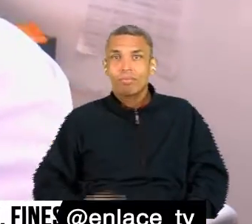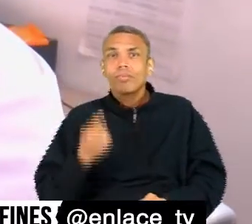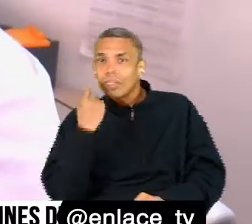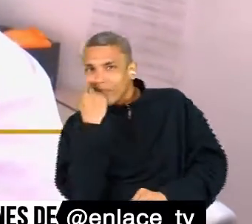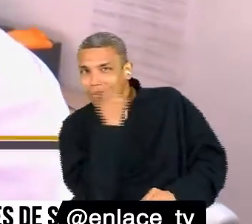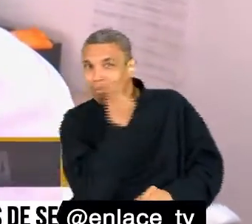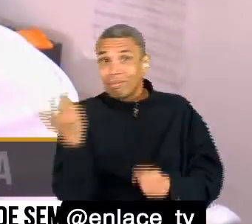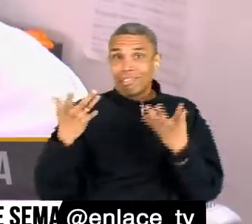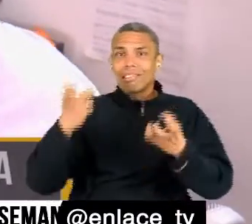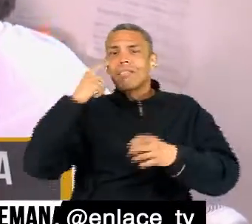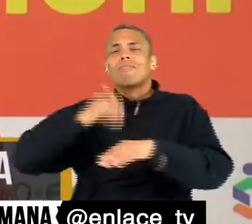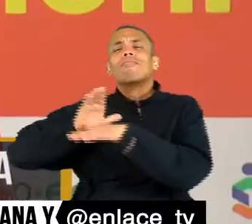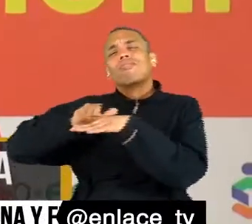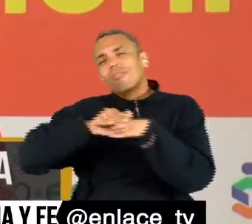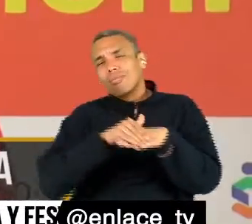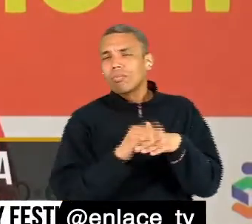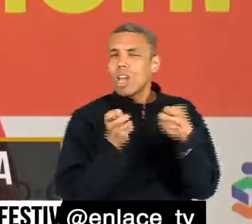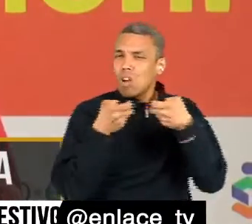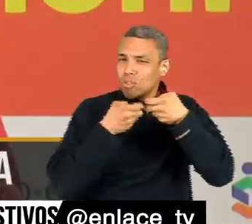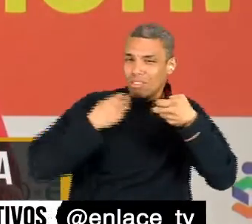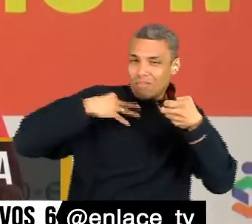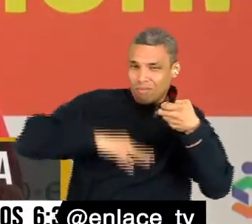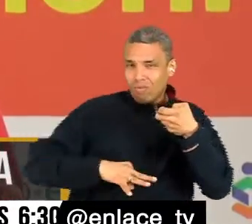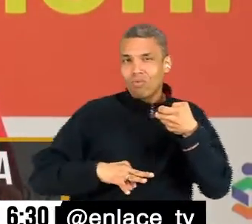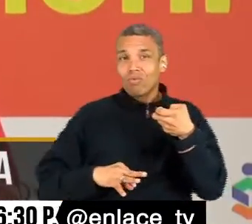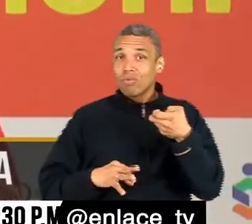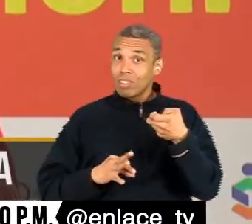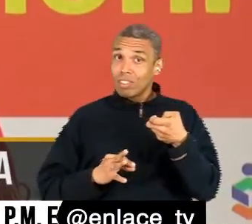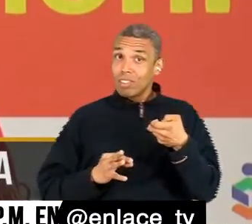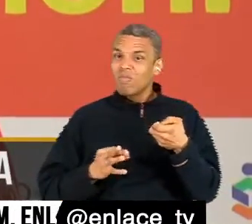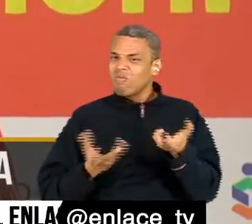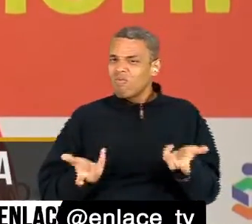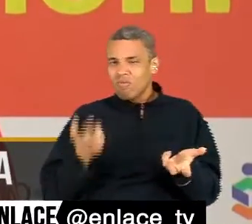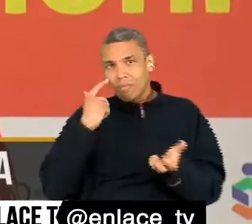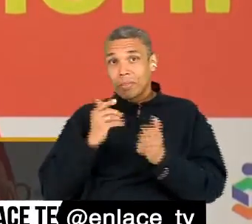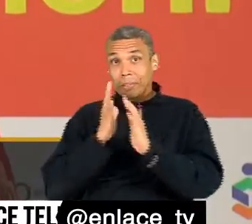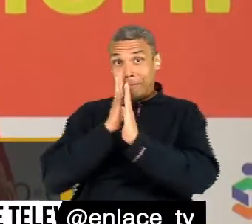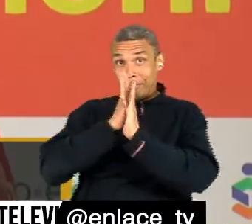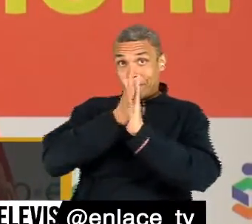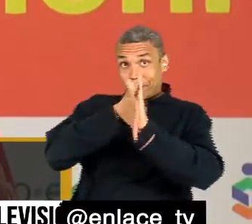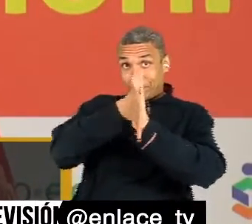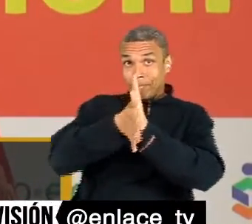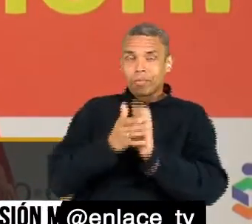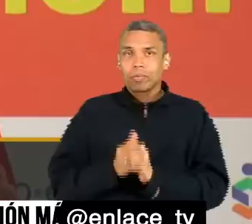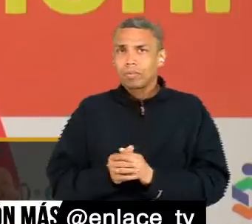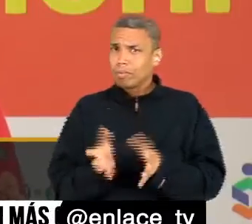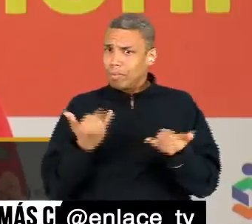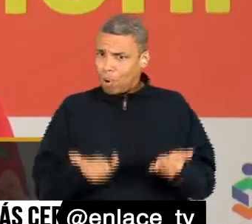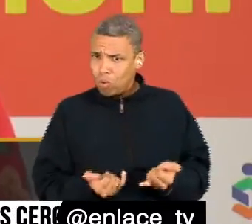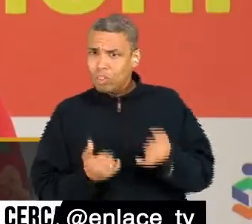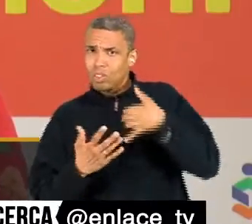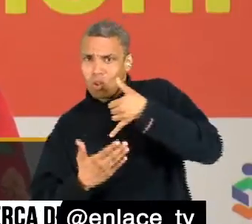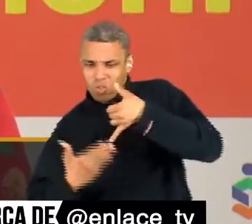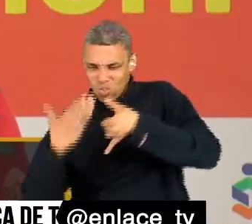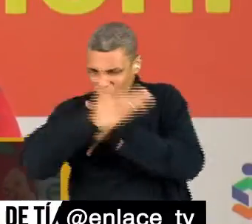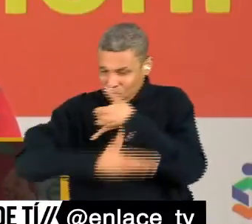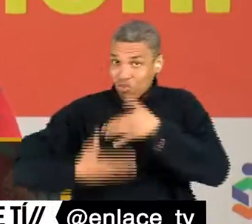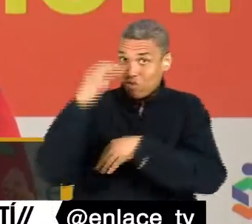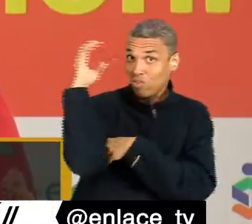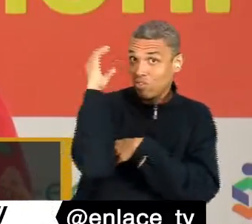de energía en todo el país. Lo importante aquí es que todos unidos hagamos posible este ahorro nacional